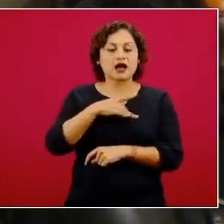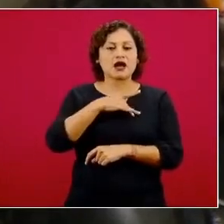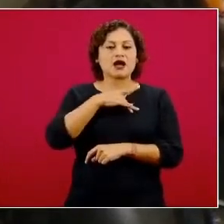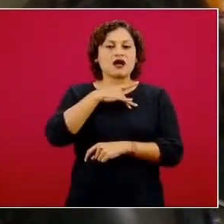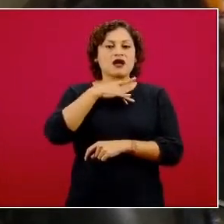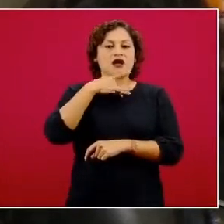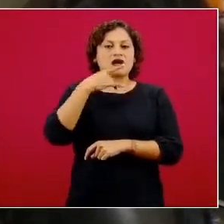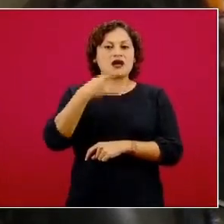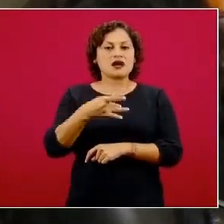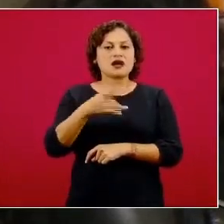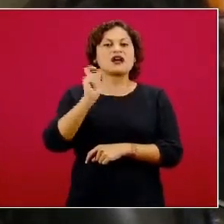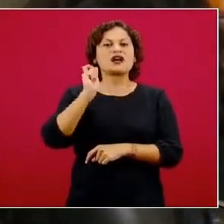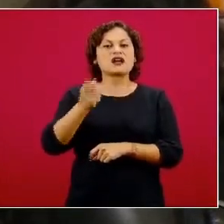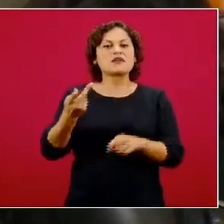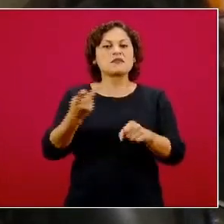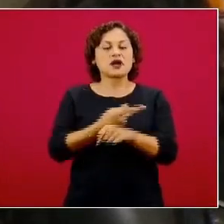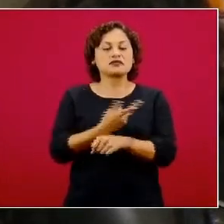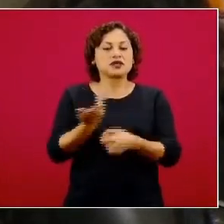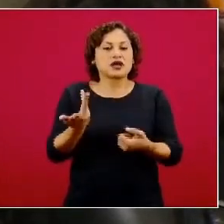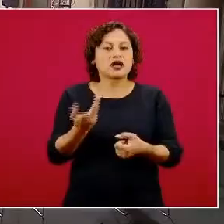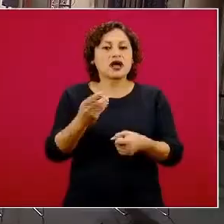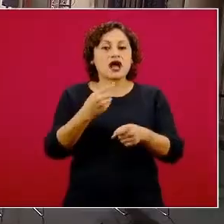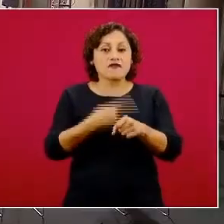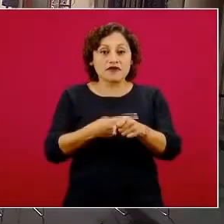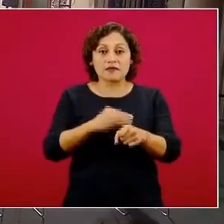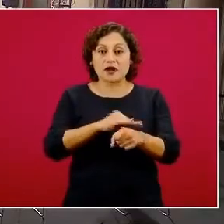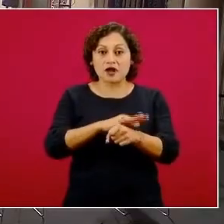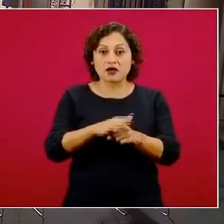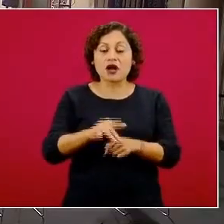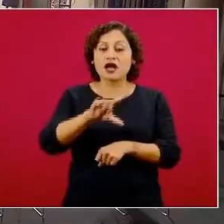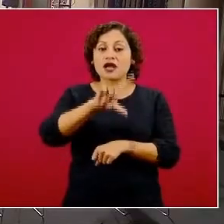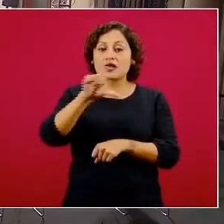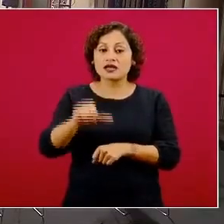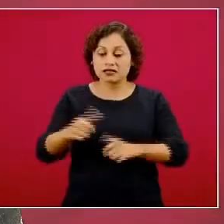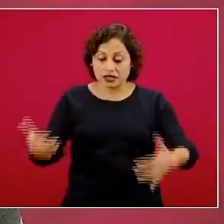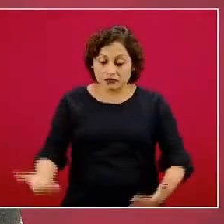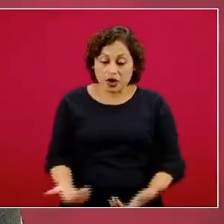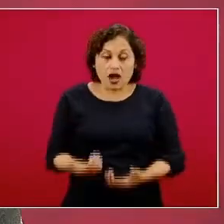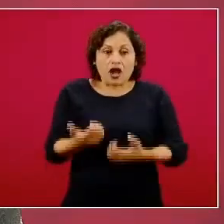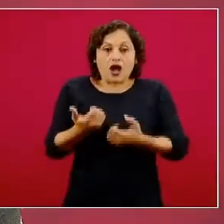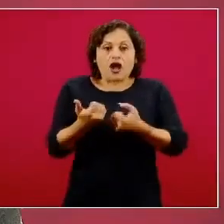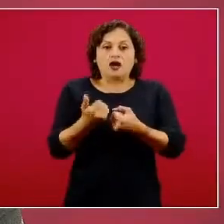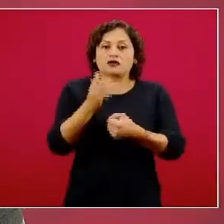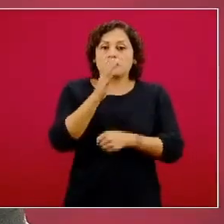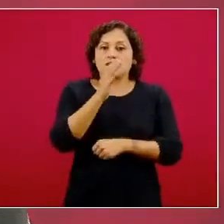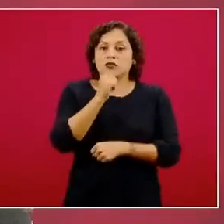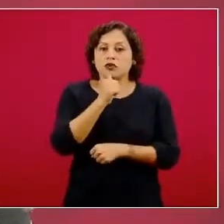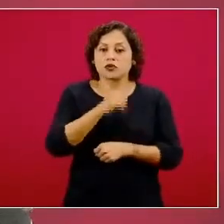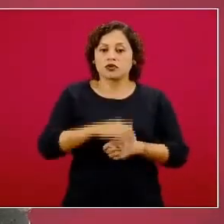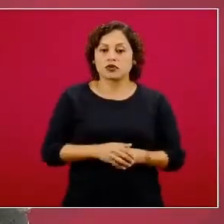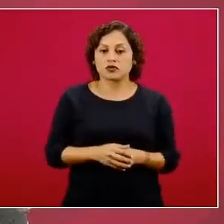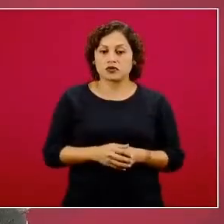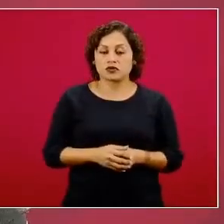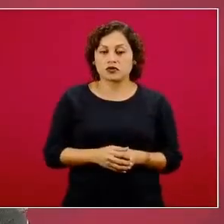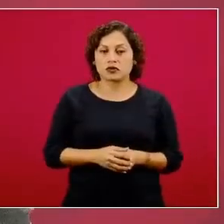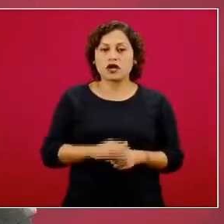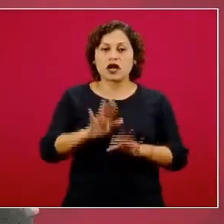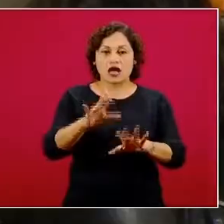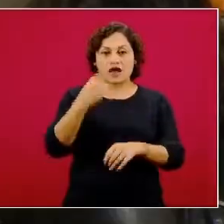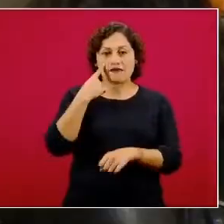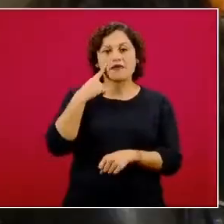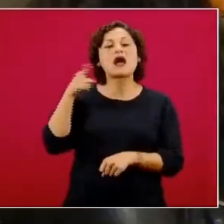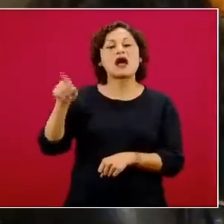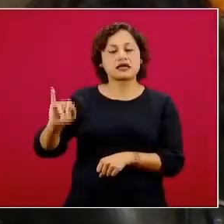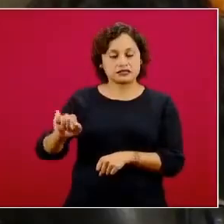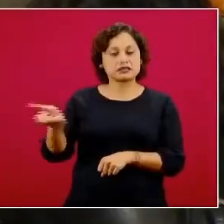bebé porque perdió fuerza muscular. Entonces no era una persona asintomática, no, sino ella sí presentó con síntomas leves. Okay,